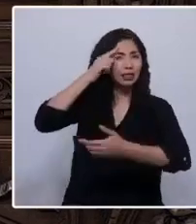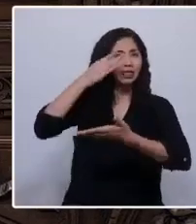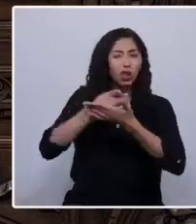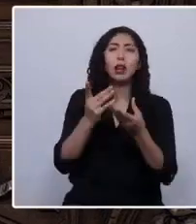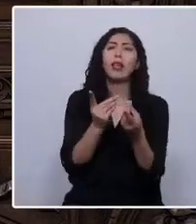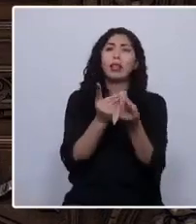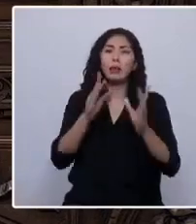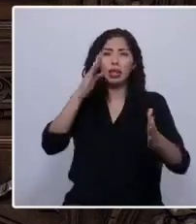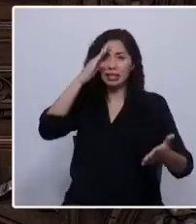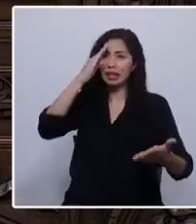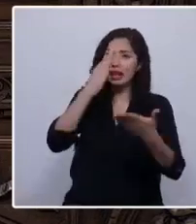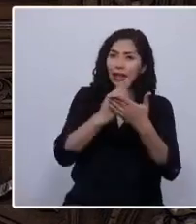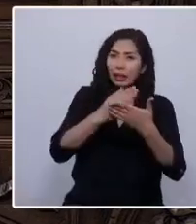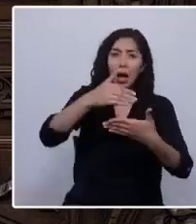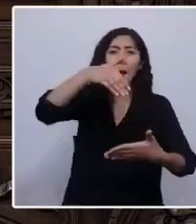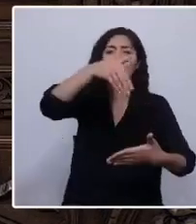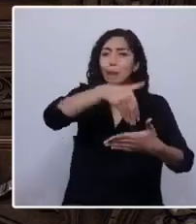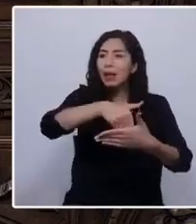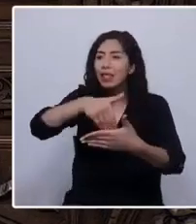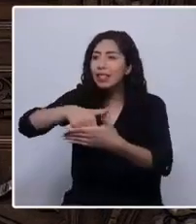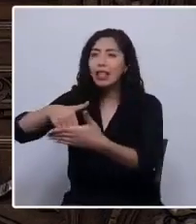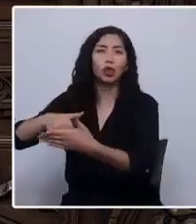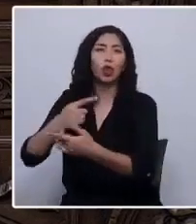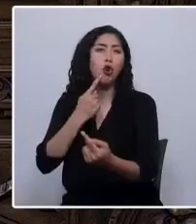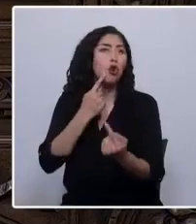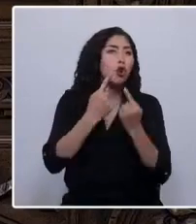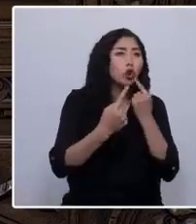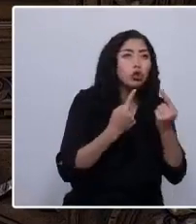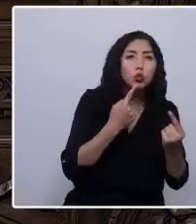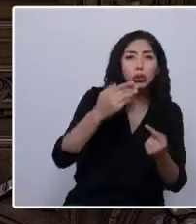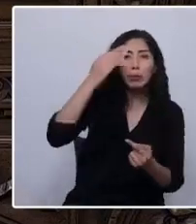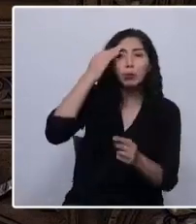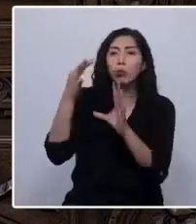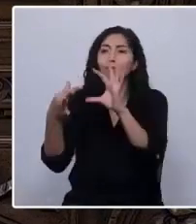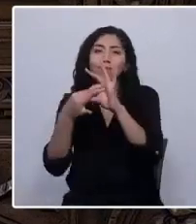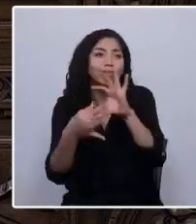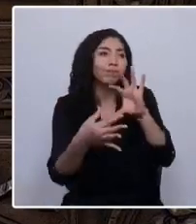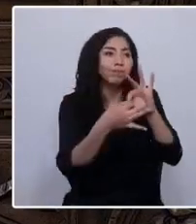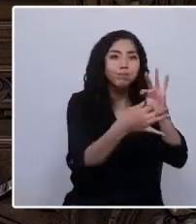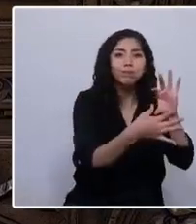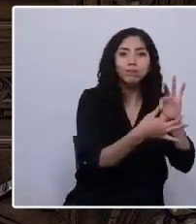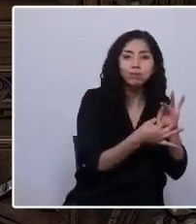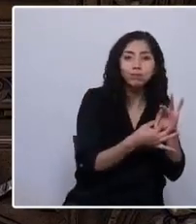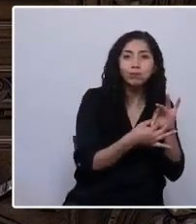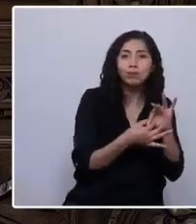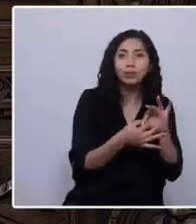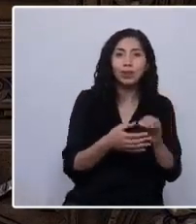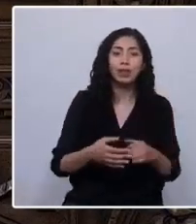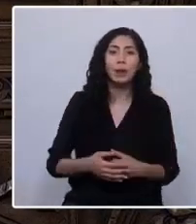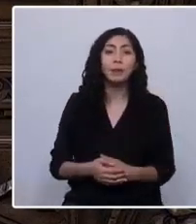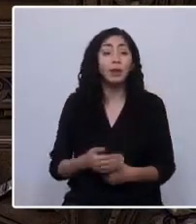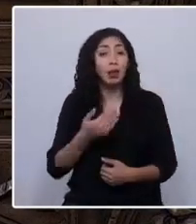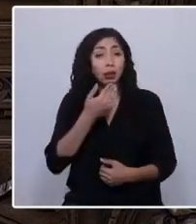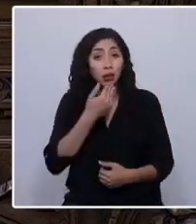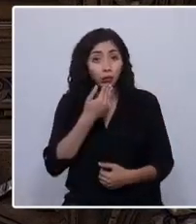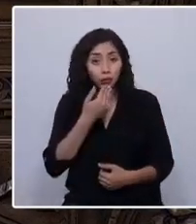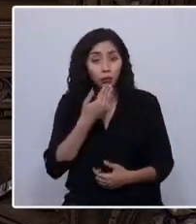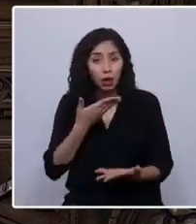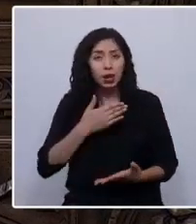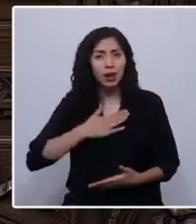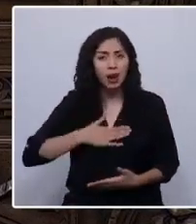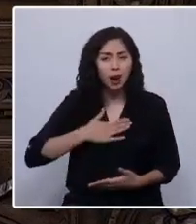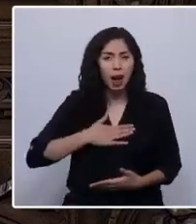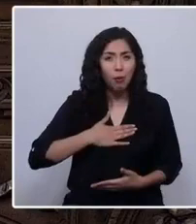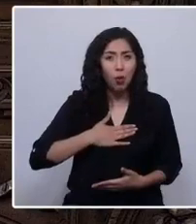directa, plebiscitos, consultas populares vinculantes, referendos revocatorios de autoridades y, sobre todo,